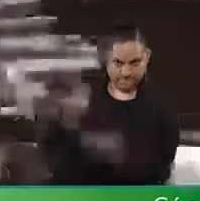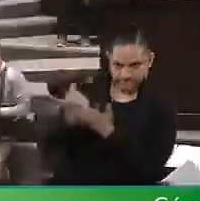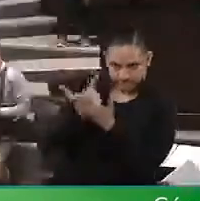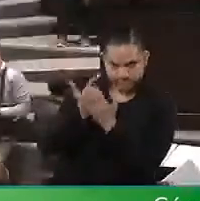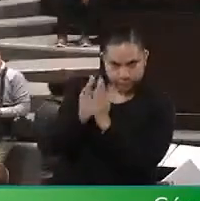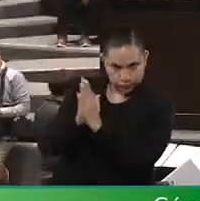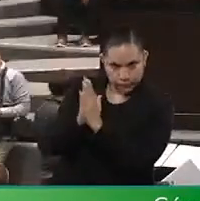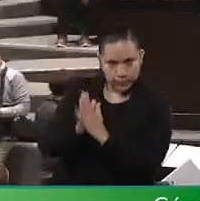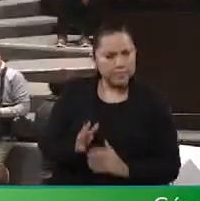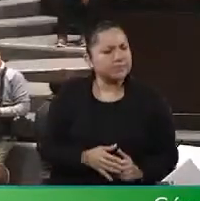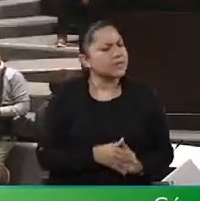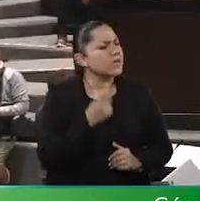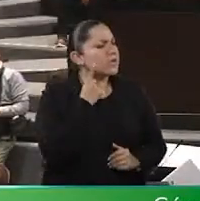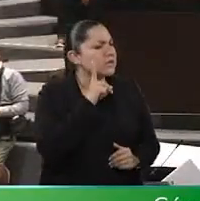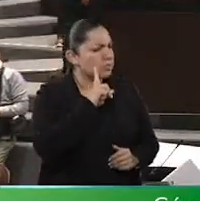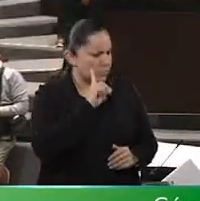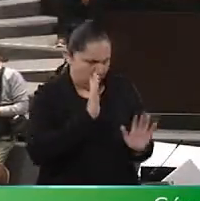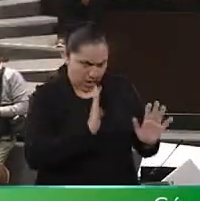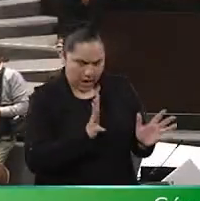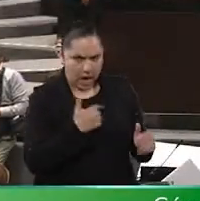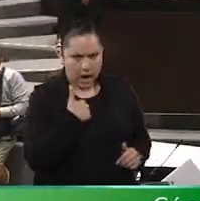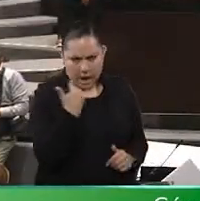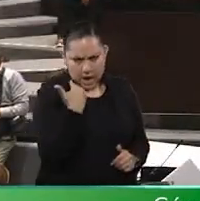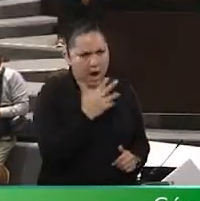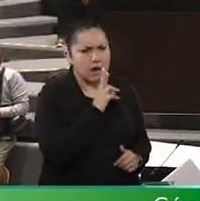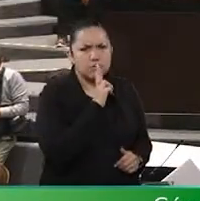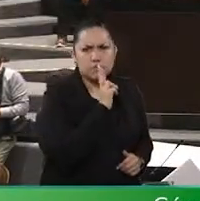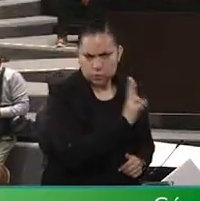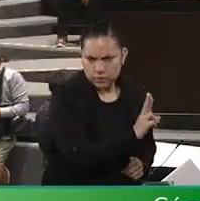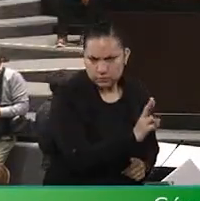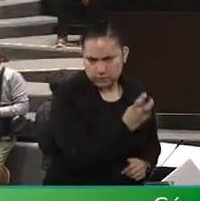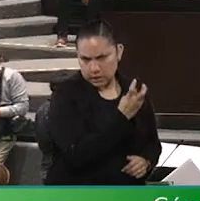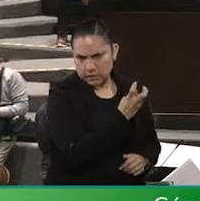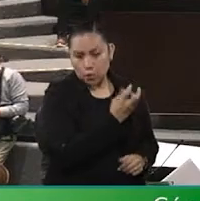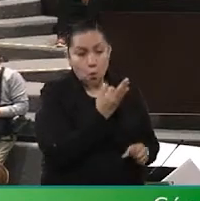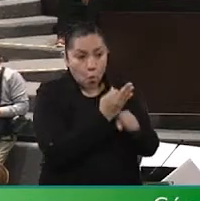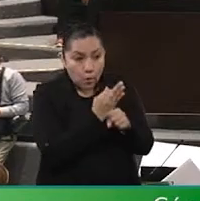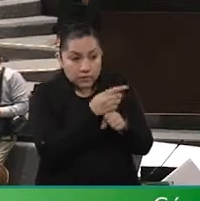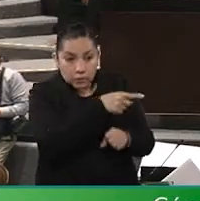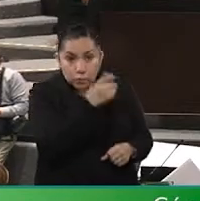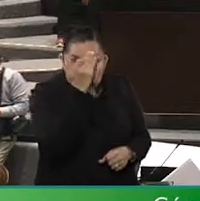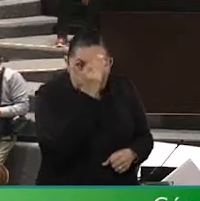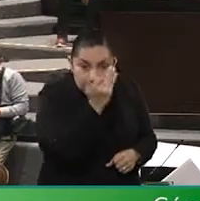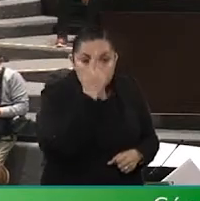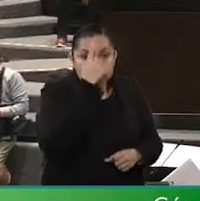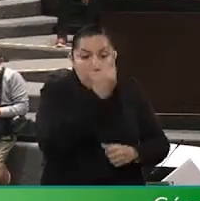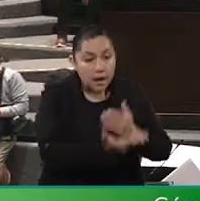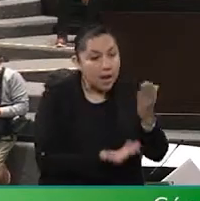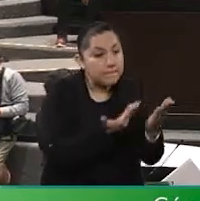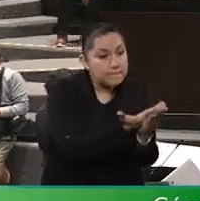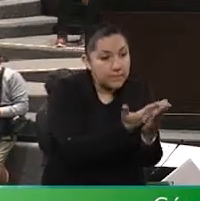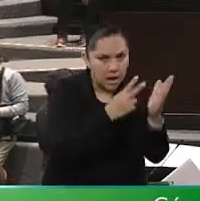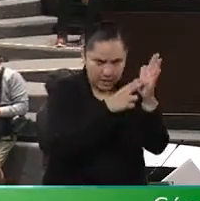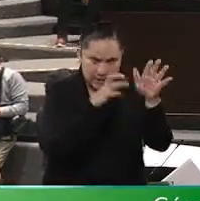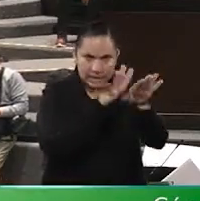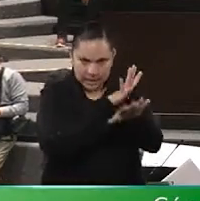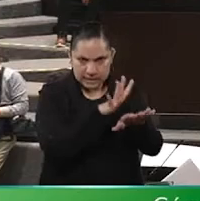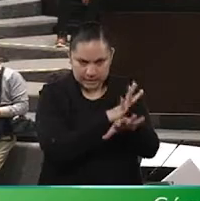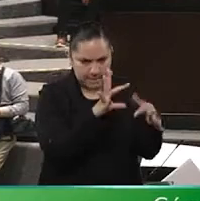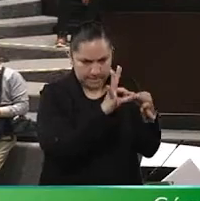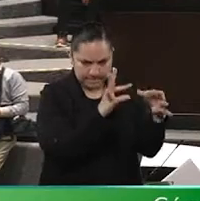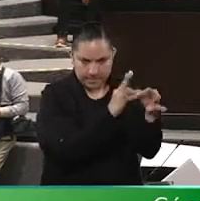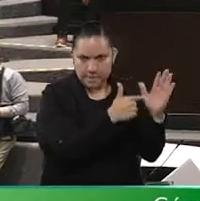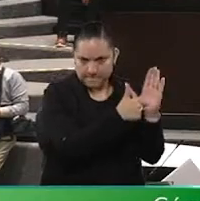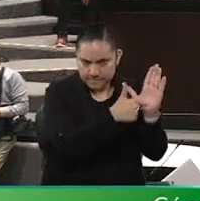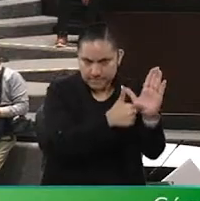Diputada, ya se ha atendido esa solicitud. ¿Está usted en uso de su tiempo para presentar una reserva? Sí. Adelante.